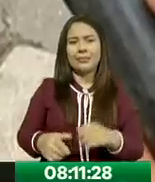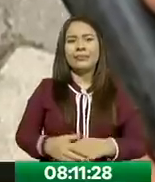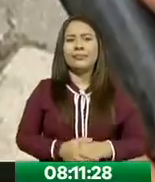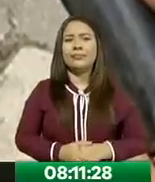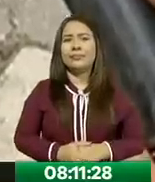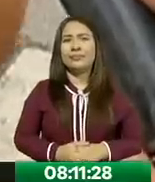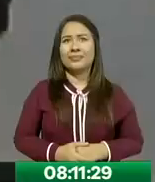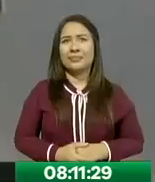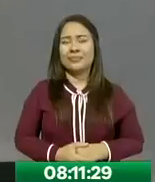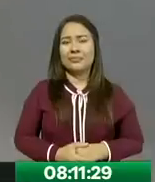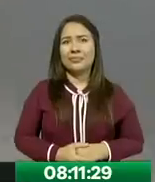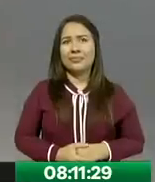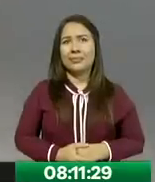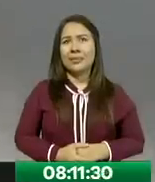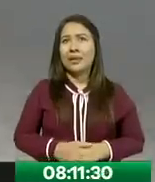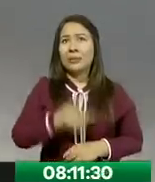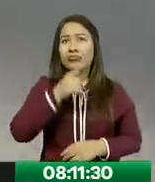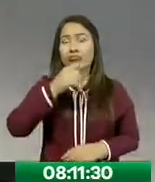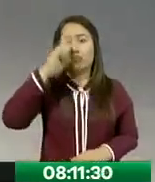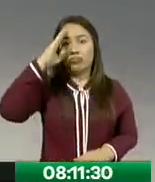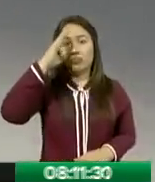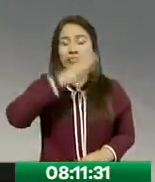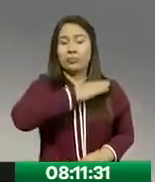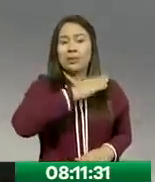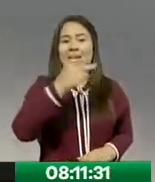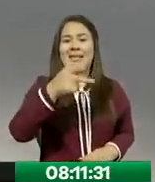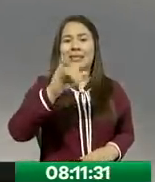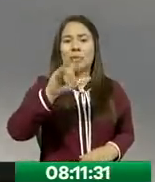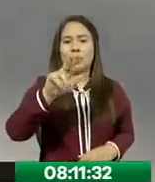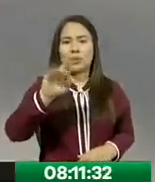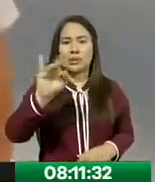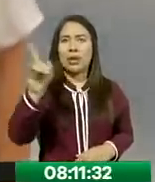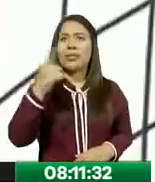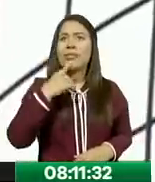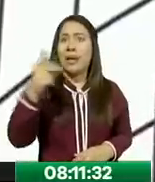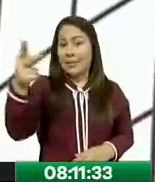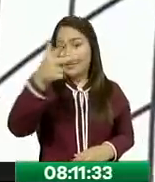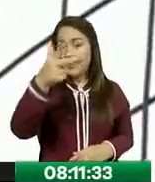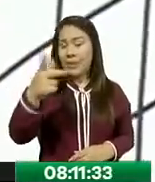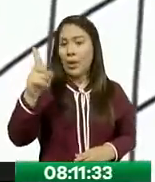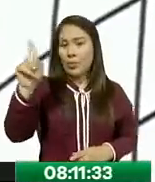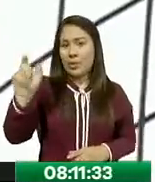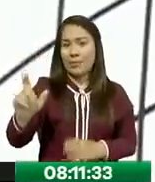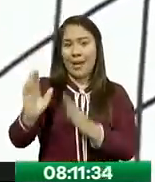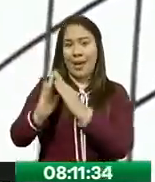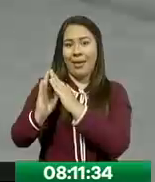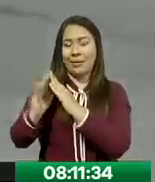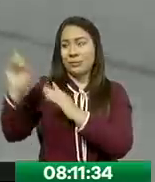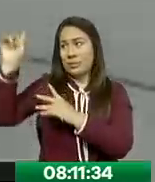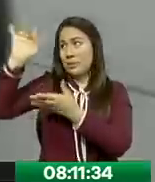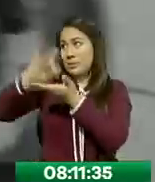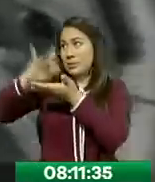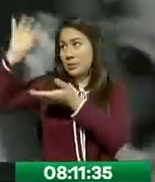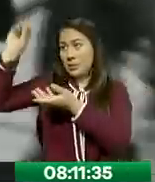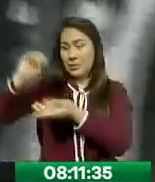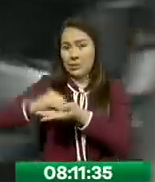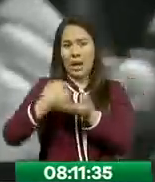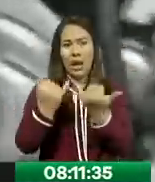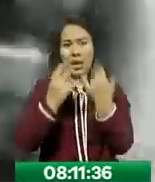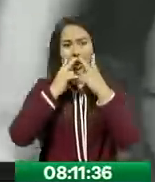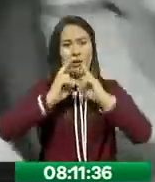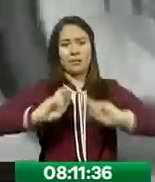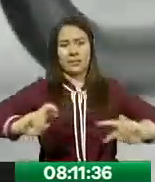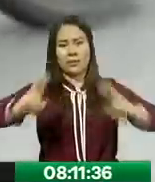el fierro de adentro. El capitán Chiluiza explica que con el video proporcionado por un habitante del sector ya empezaron